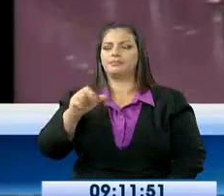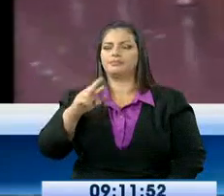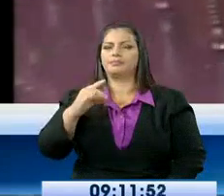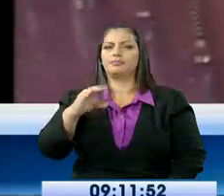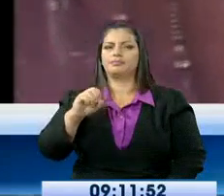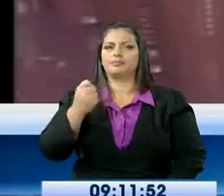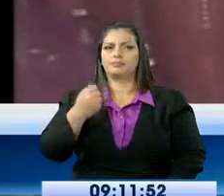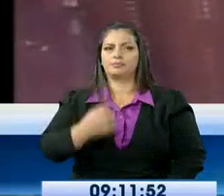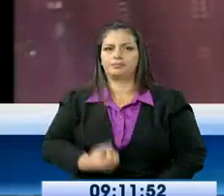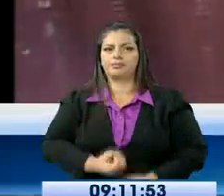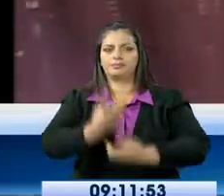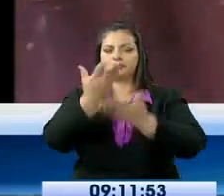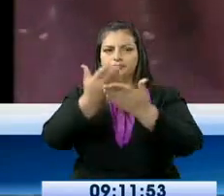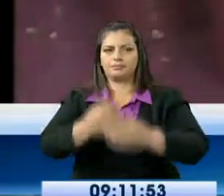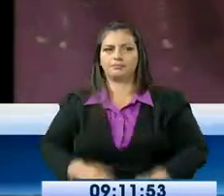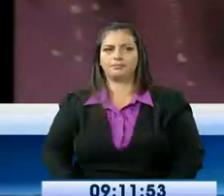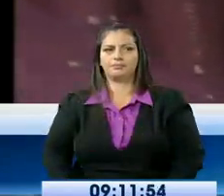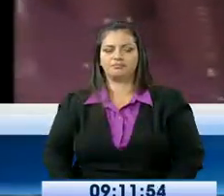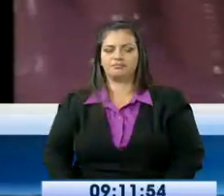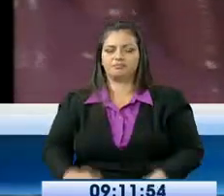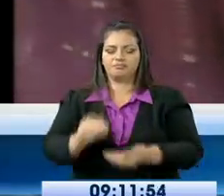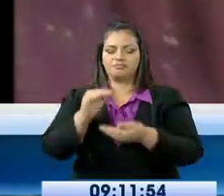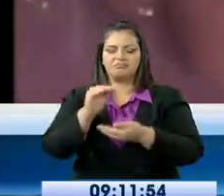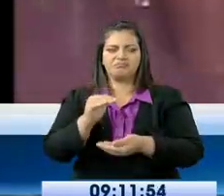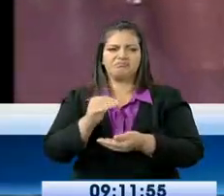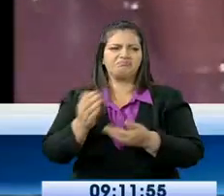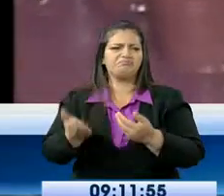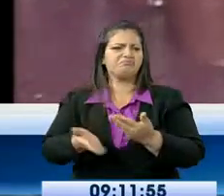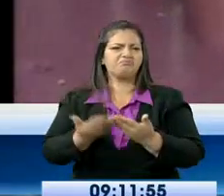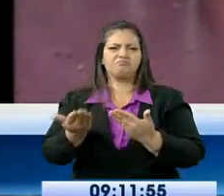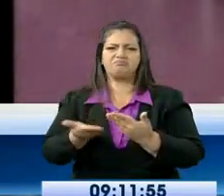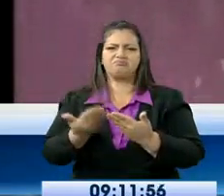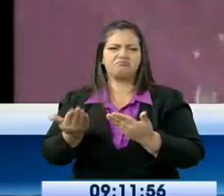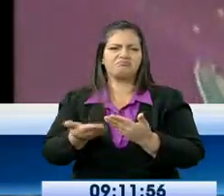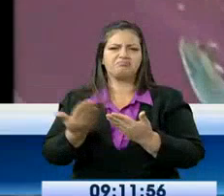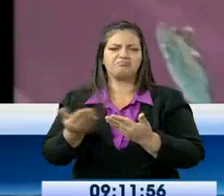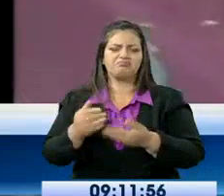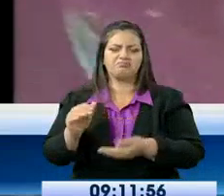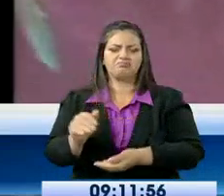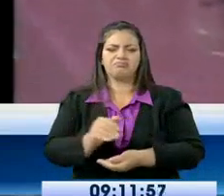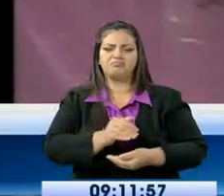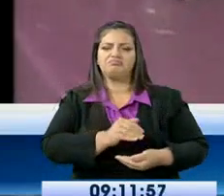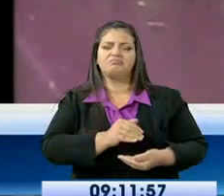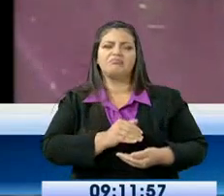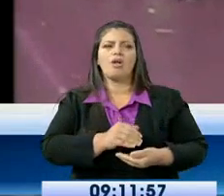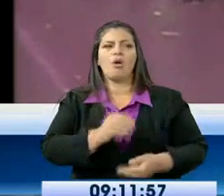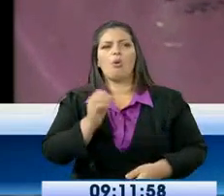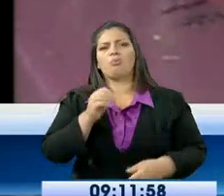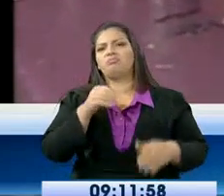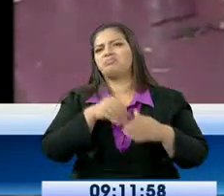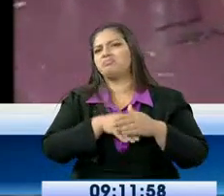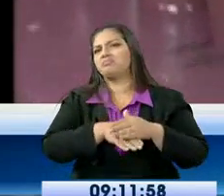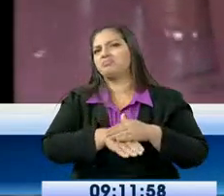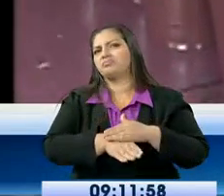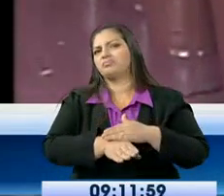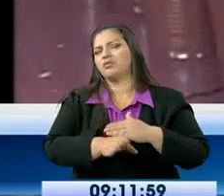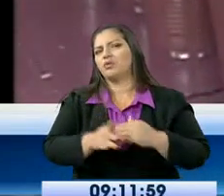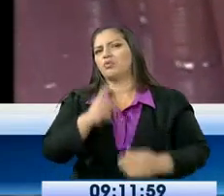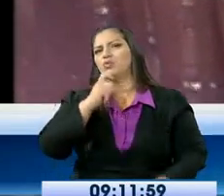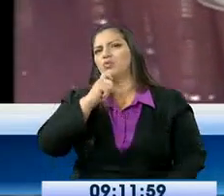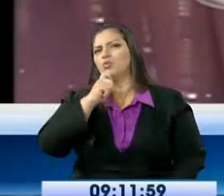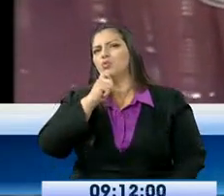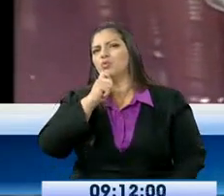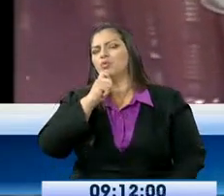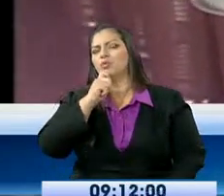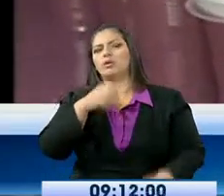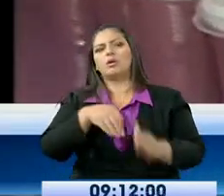vasitos son también fáciles de llevar y también pueden ser almacenados tranquilamente en las refrigeradoras. Y